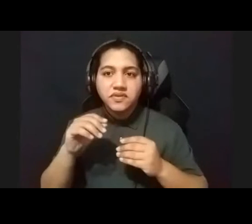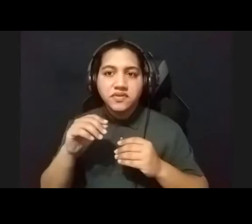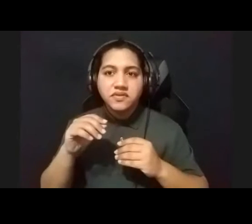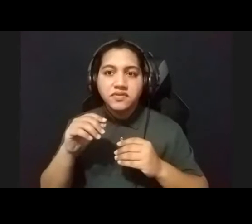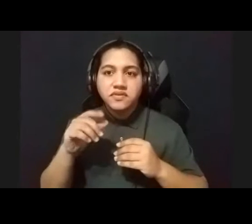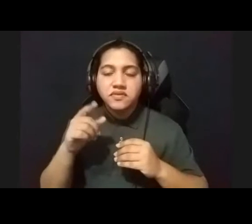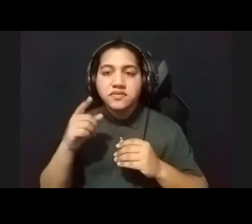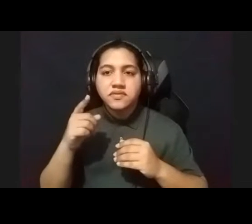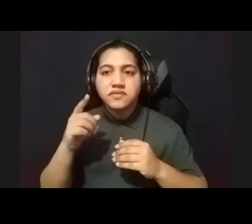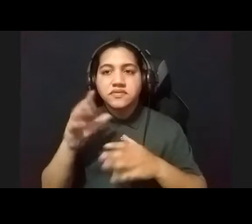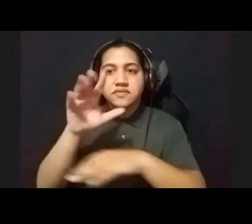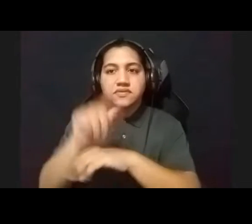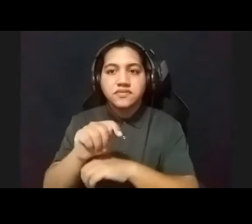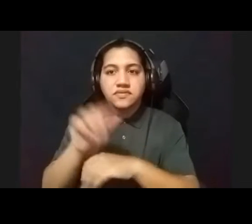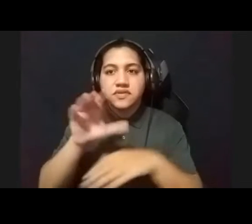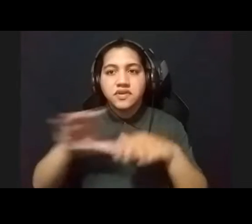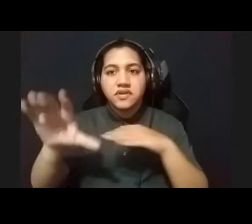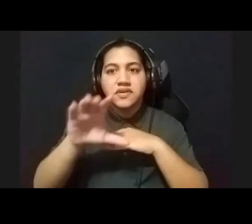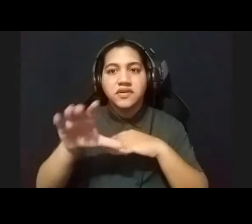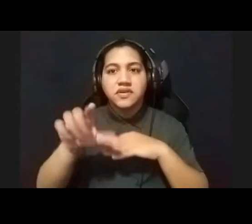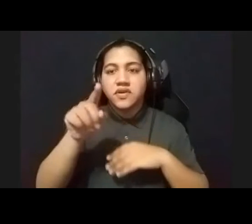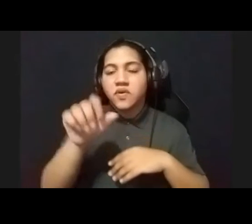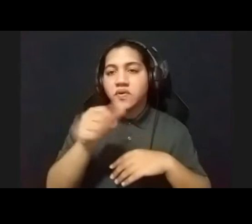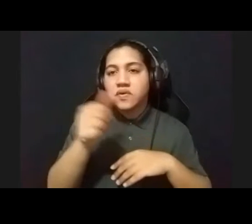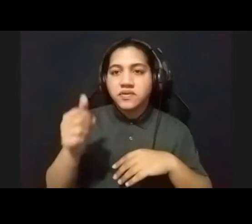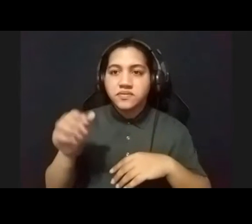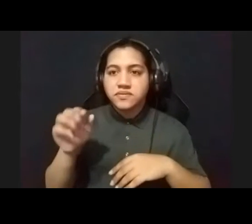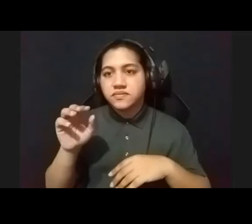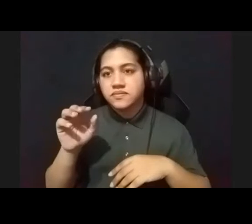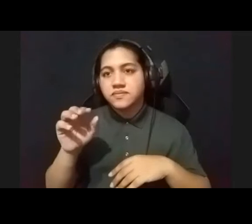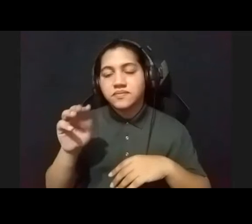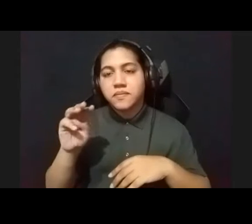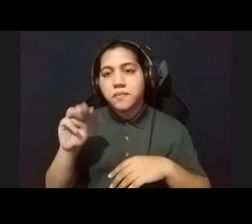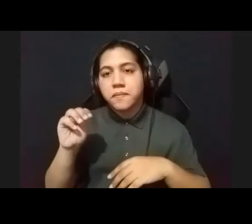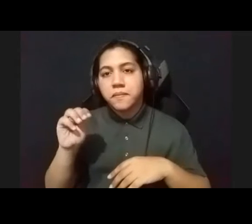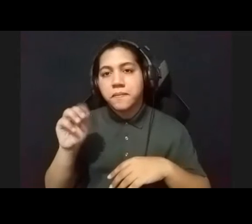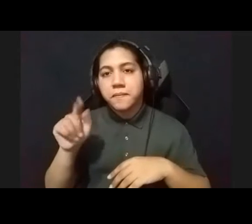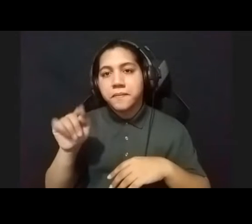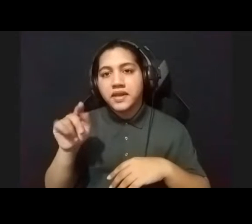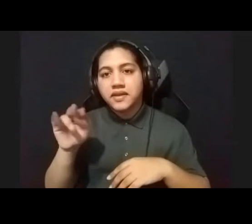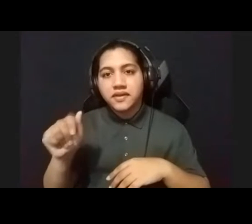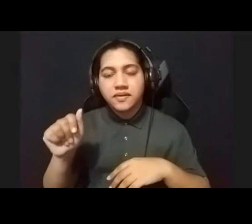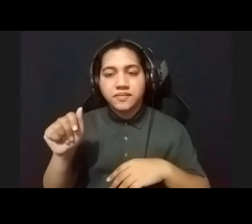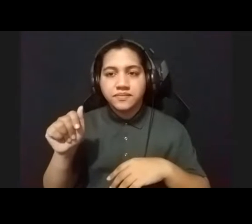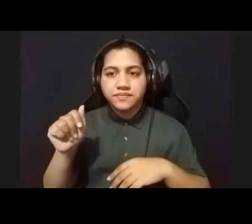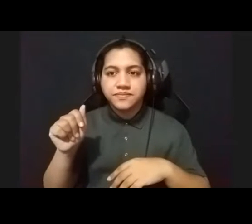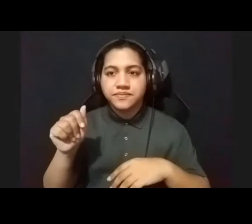versión folclórica del Caribe. Ahí tenemos otra Martina, si ustedes la pueden ver. Aquí tenemos